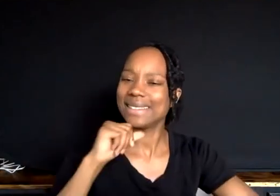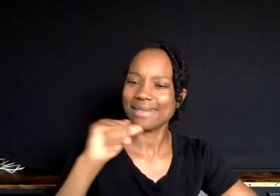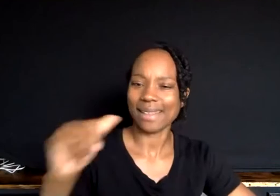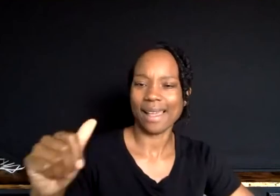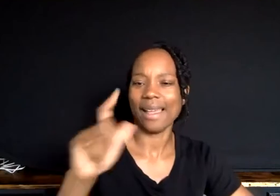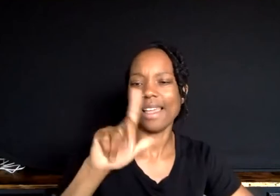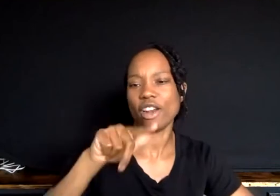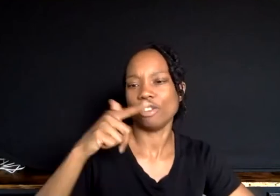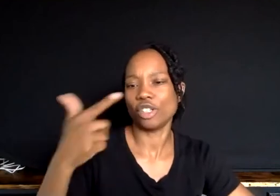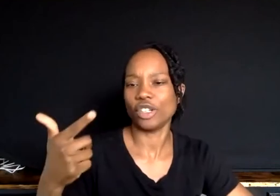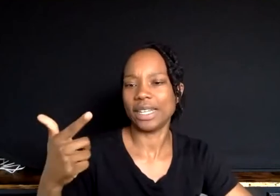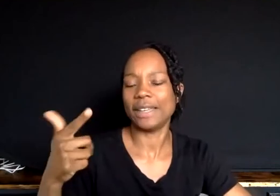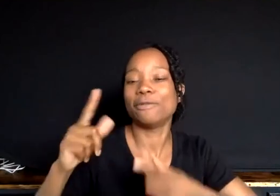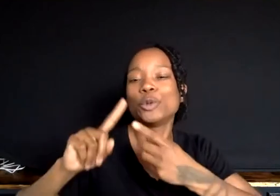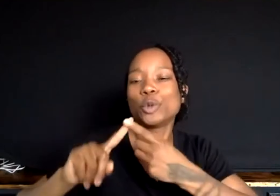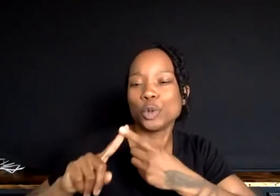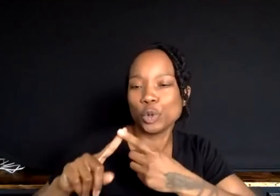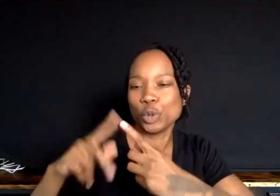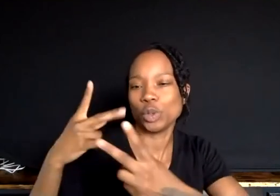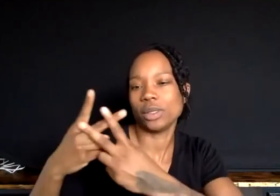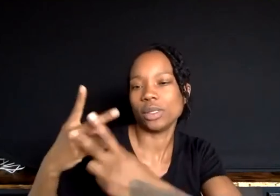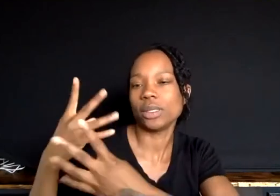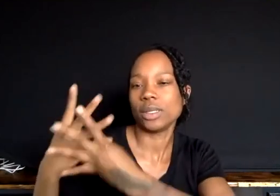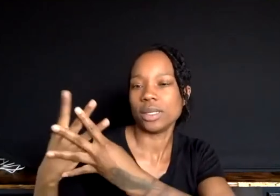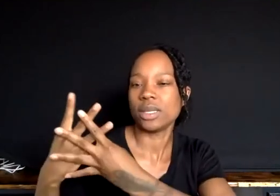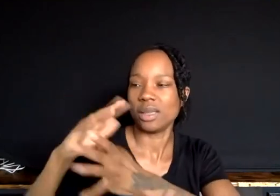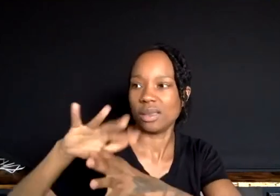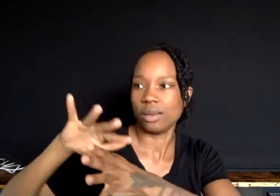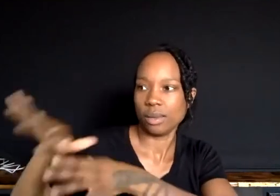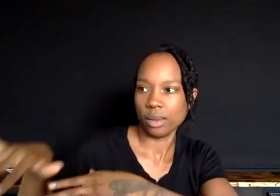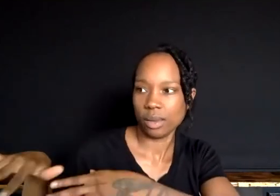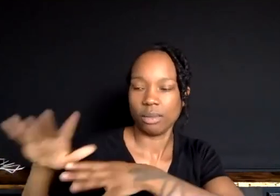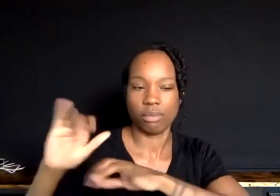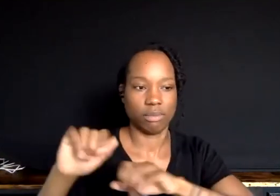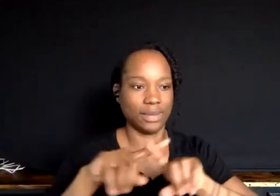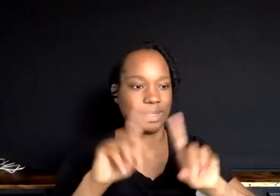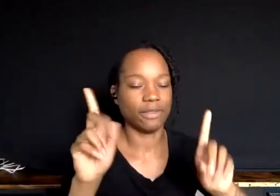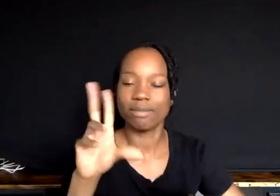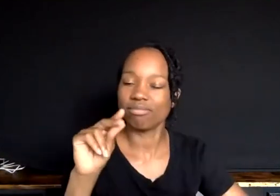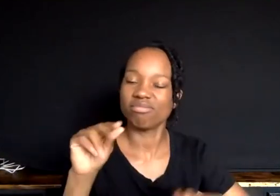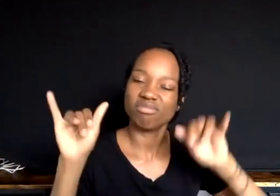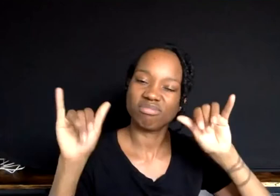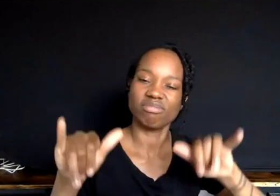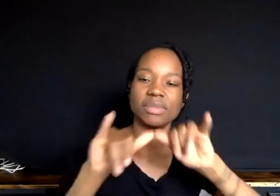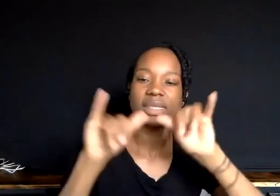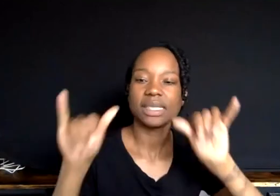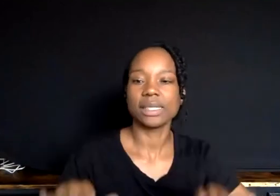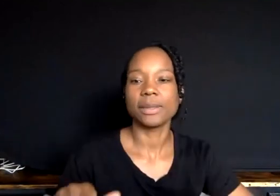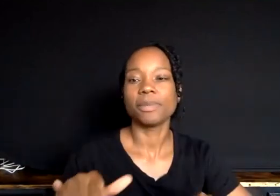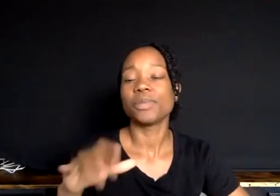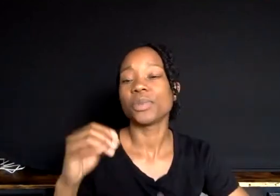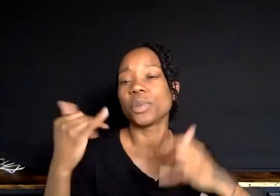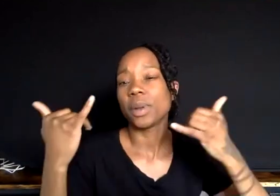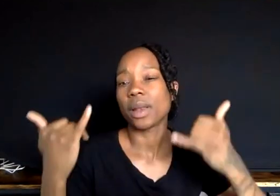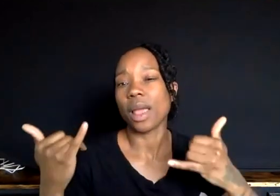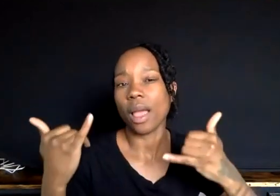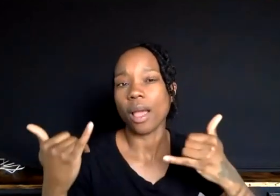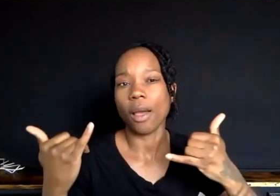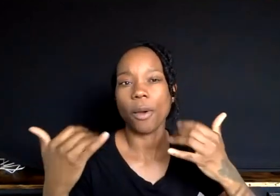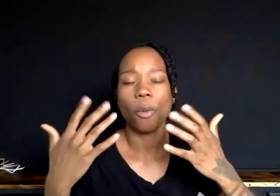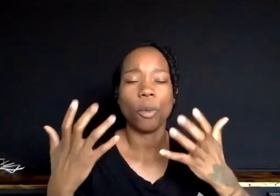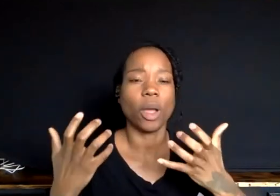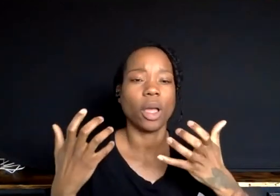y no es una alternativa a la encarcelación. Entonces, vamos a movernos hacia